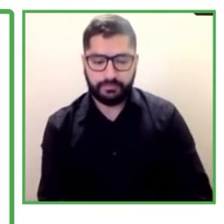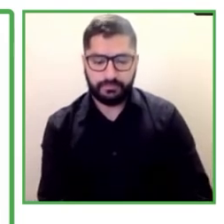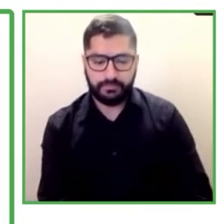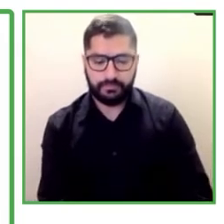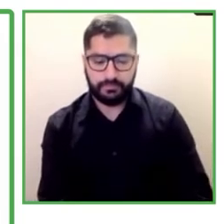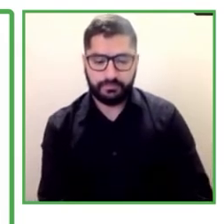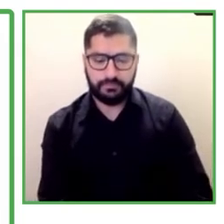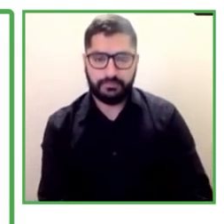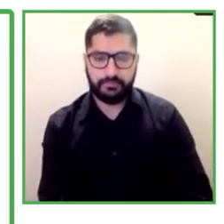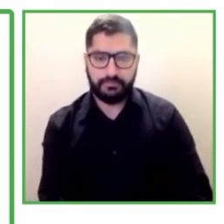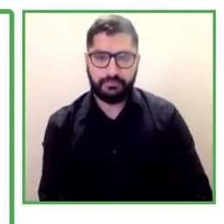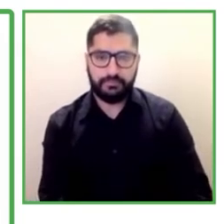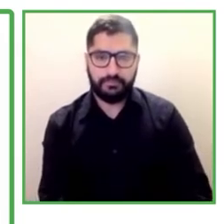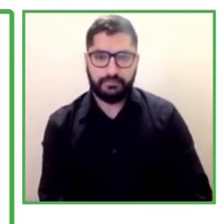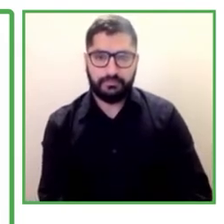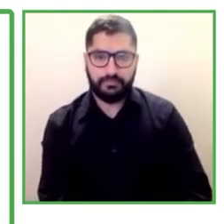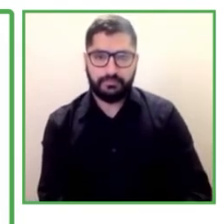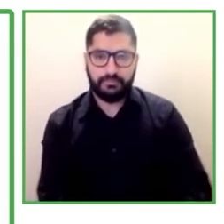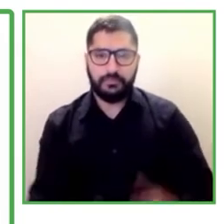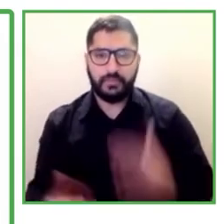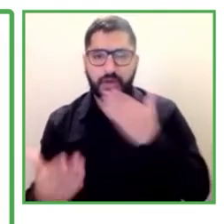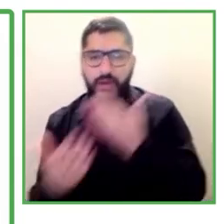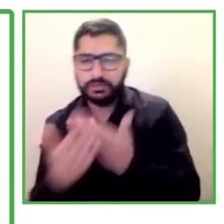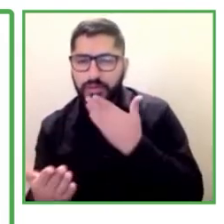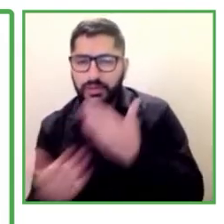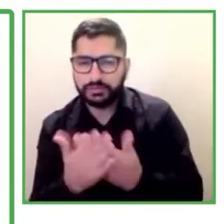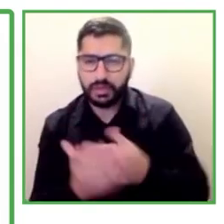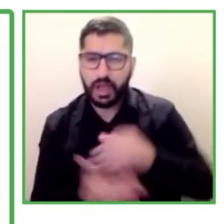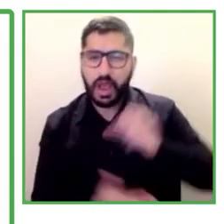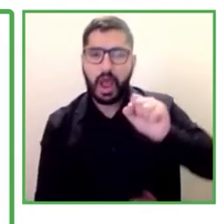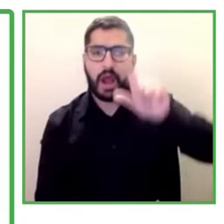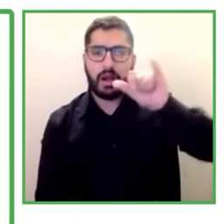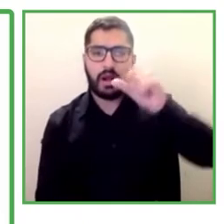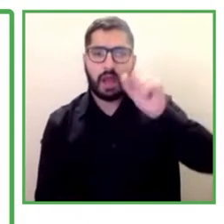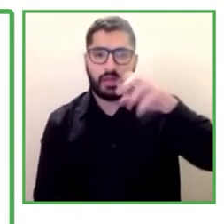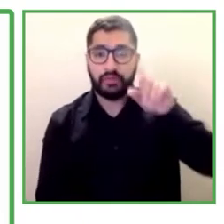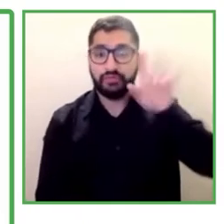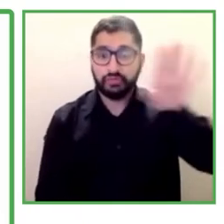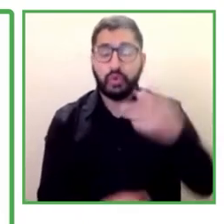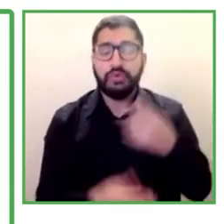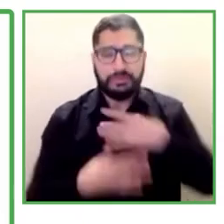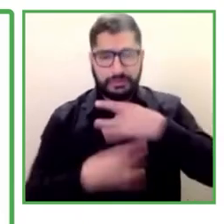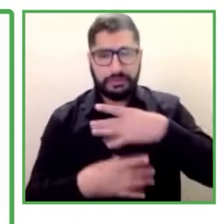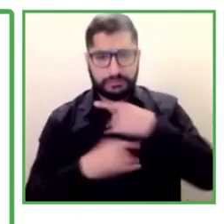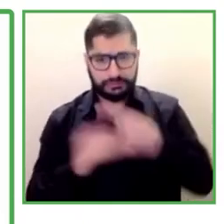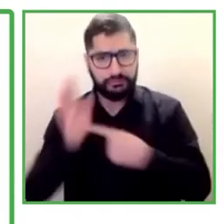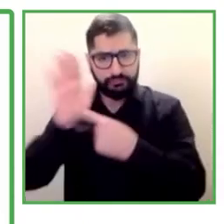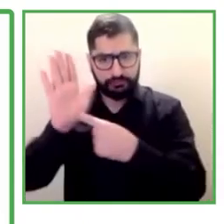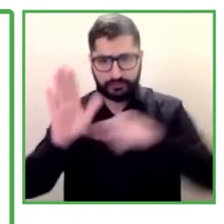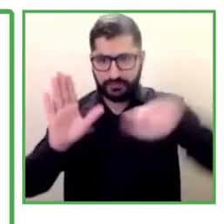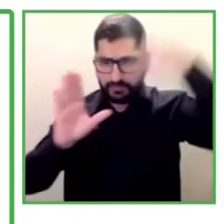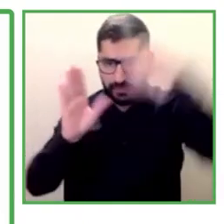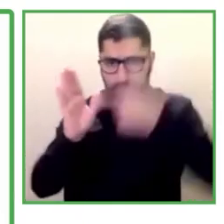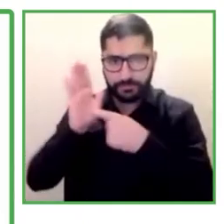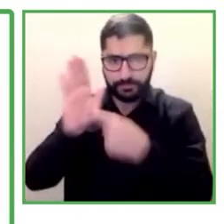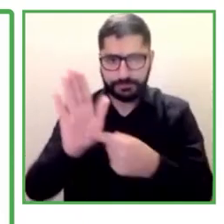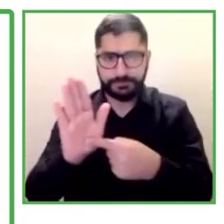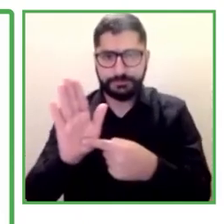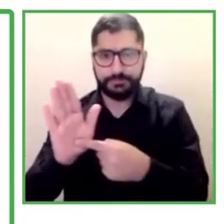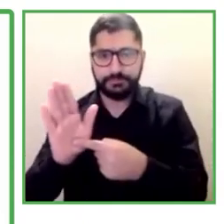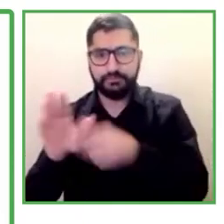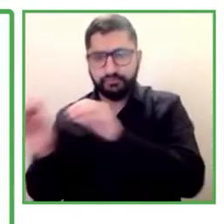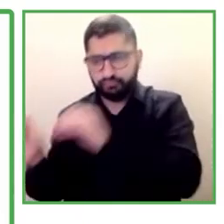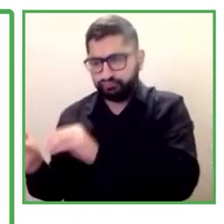Muchísimas gracias, Alejandra, por la interesante presentación y ese video que nos mostró la trayectoria de Pacto en Colombia.